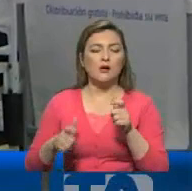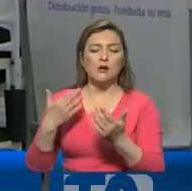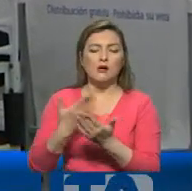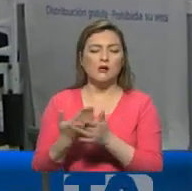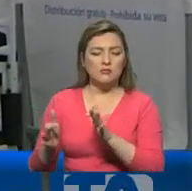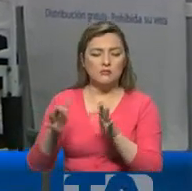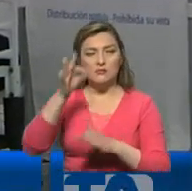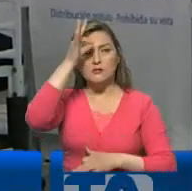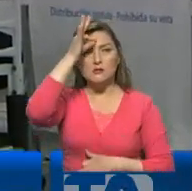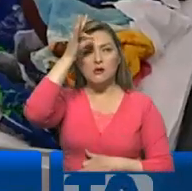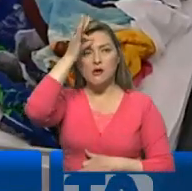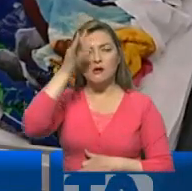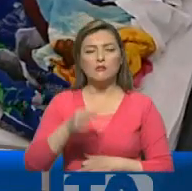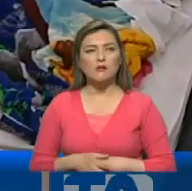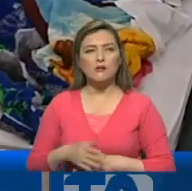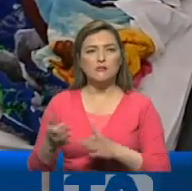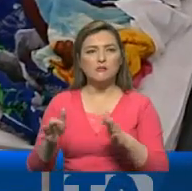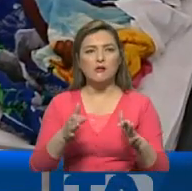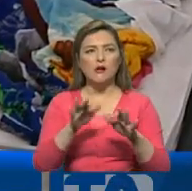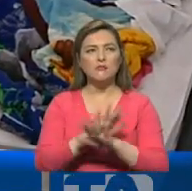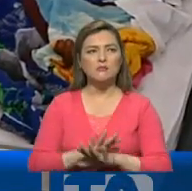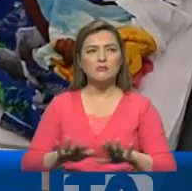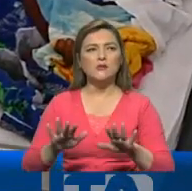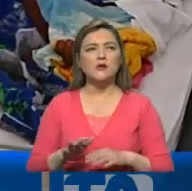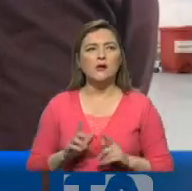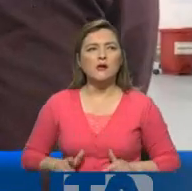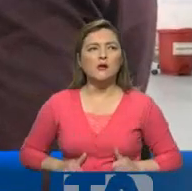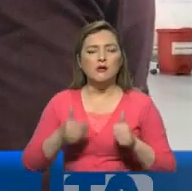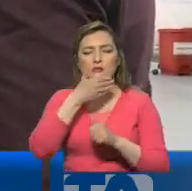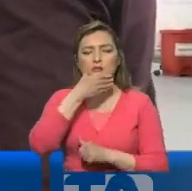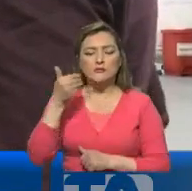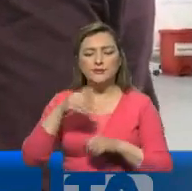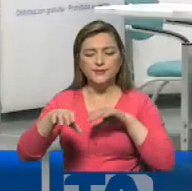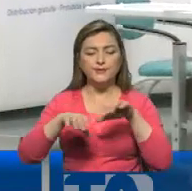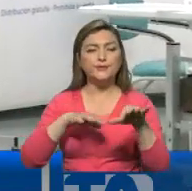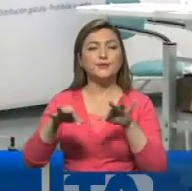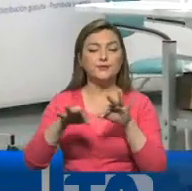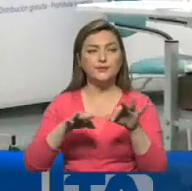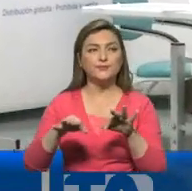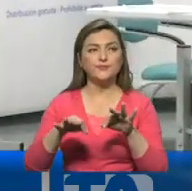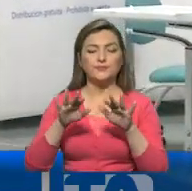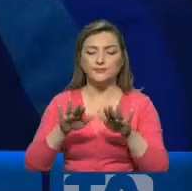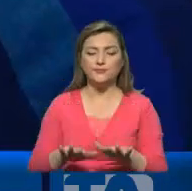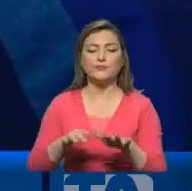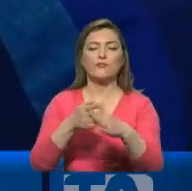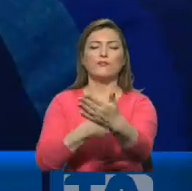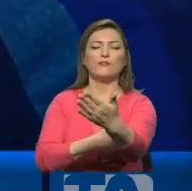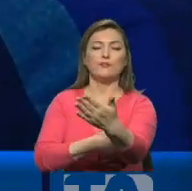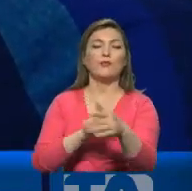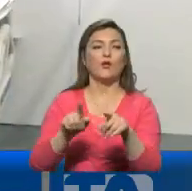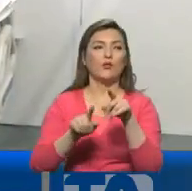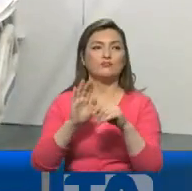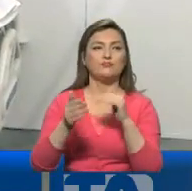tratados de los otros hospitales para finalizar el proceso de su recuperación, la coordinadora explica que durante su estancia, muchos de